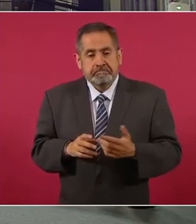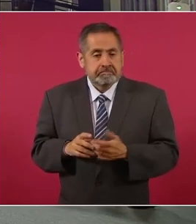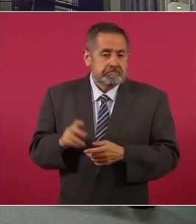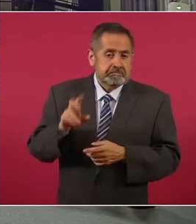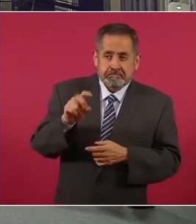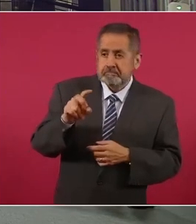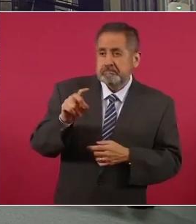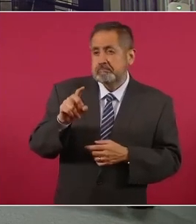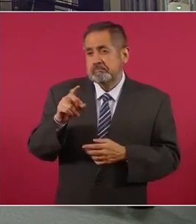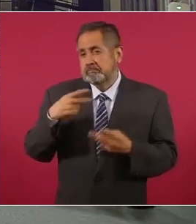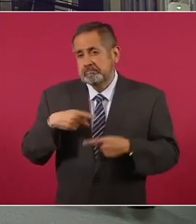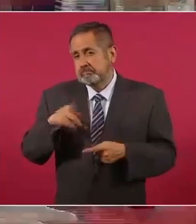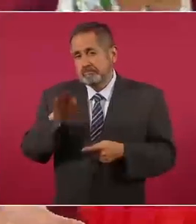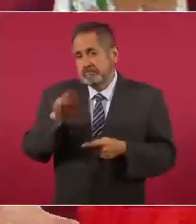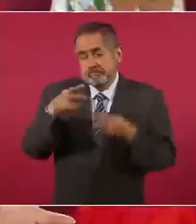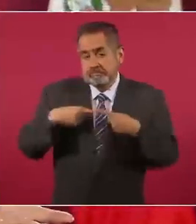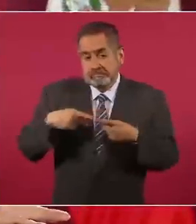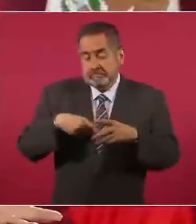en